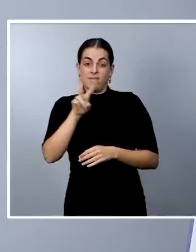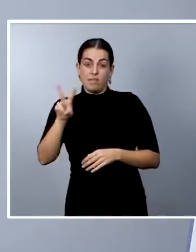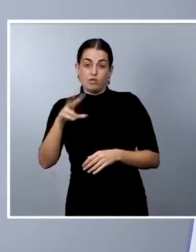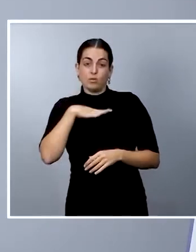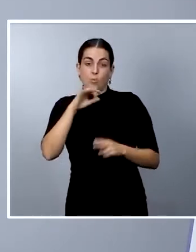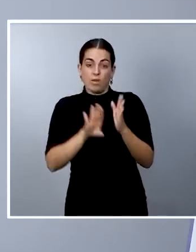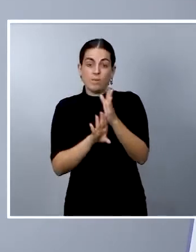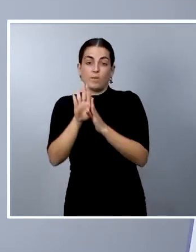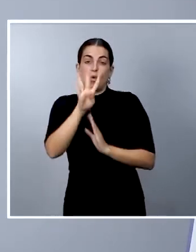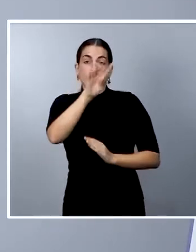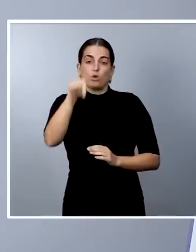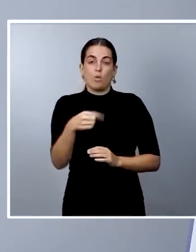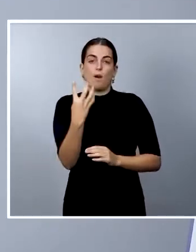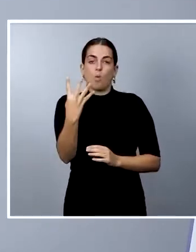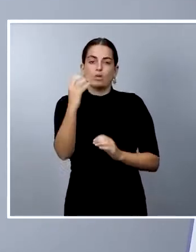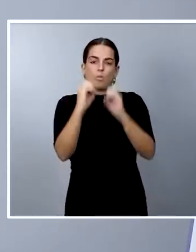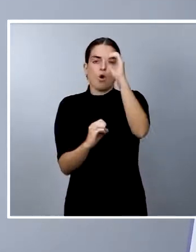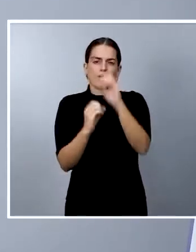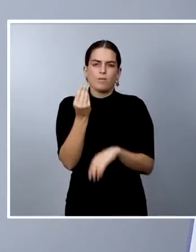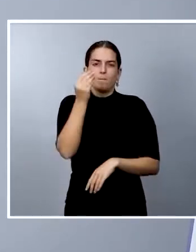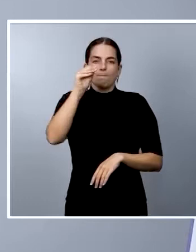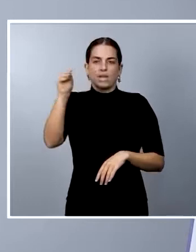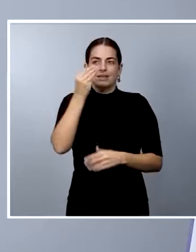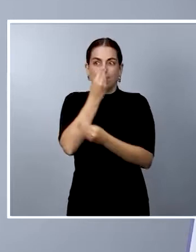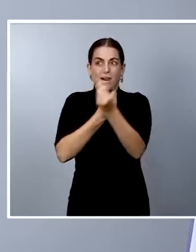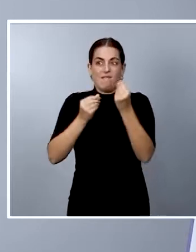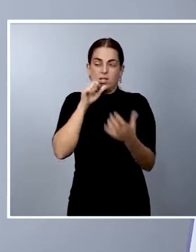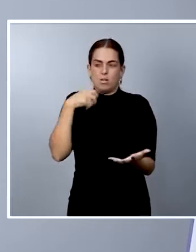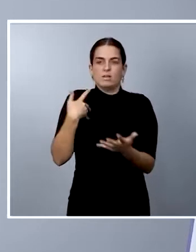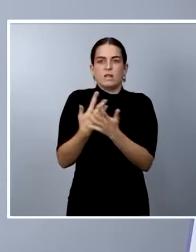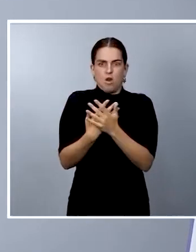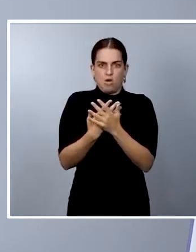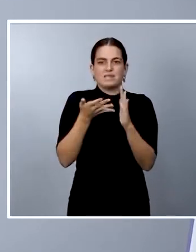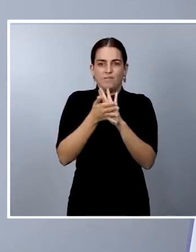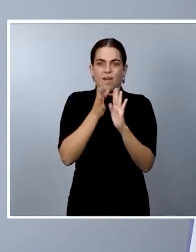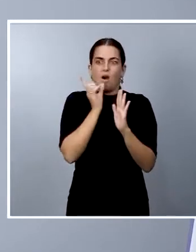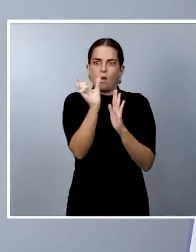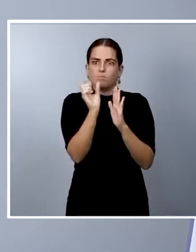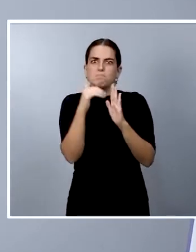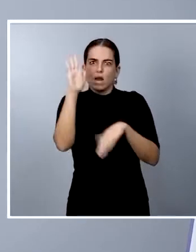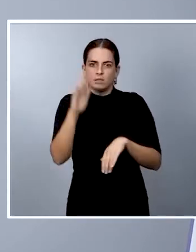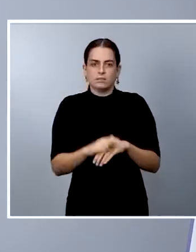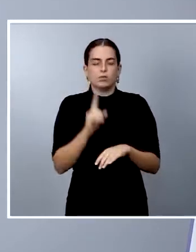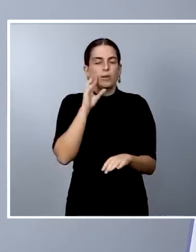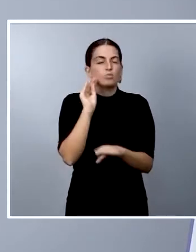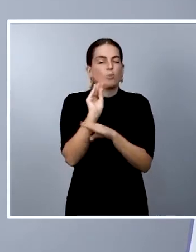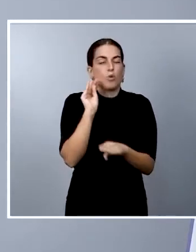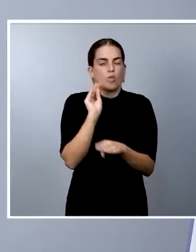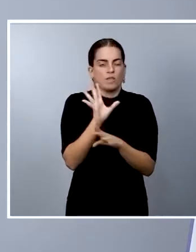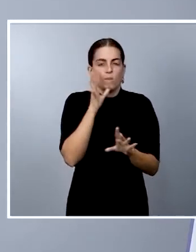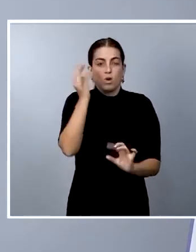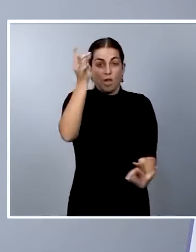4,4 por incluso superior a lo previsto hasta ahora y se trata de una previsión prudente puesto que los datos